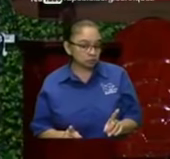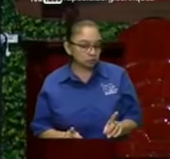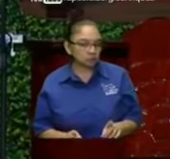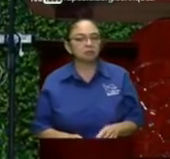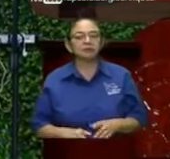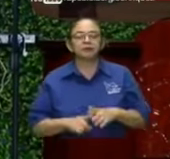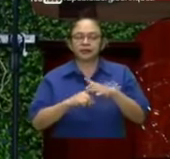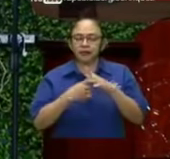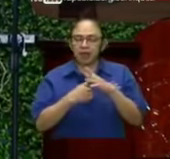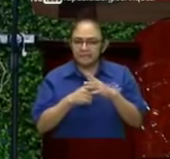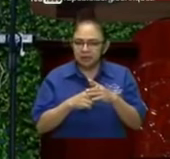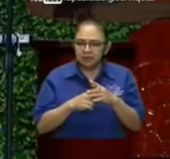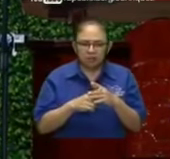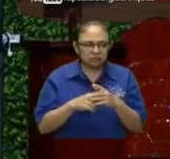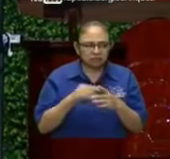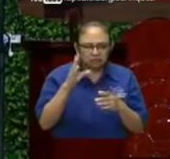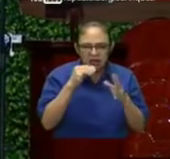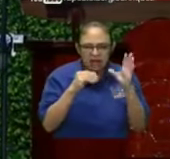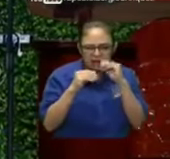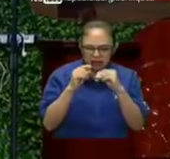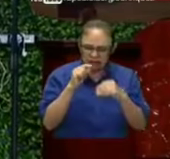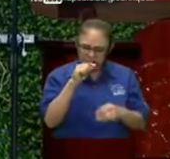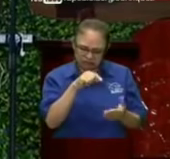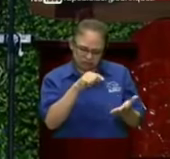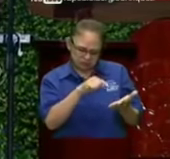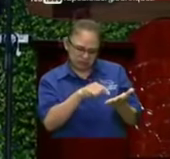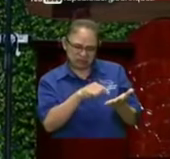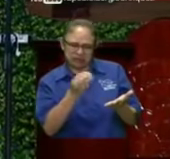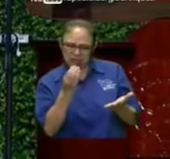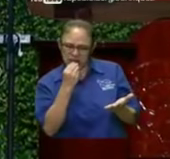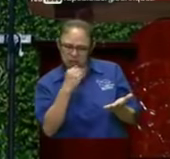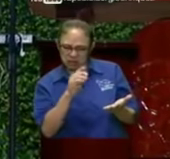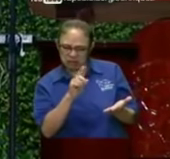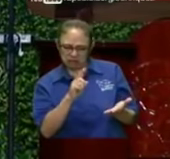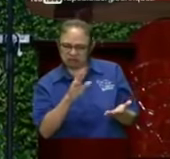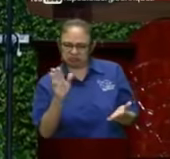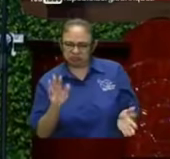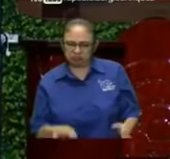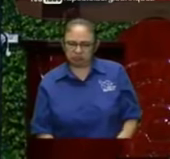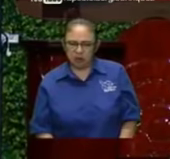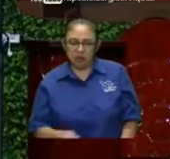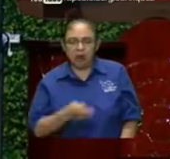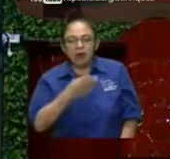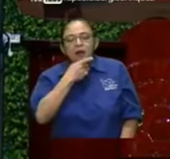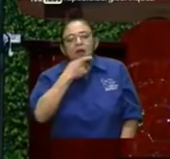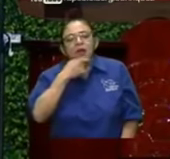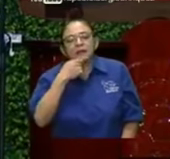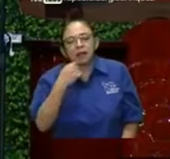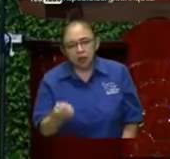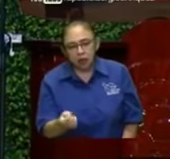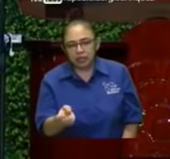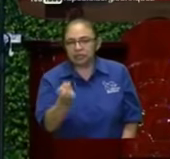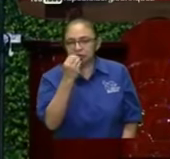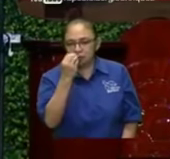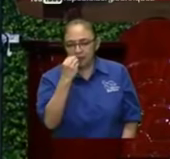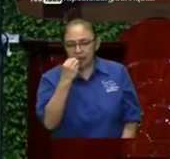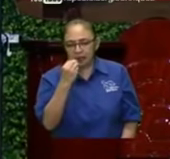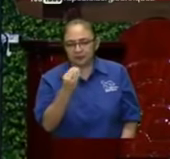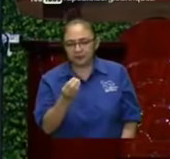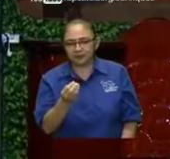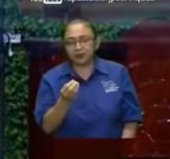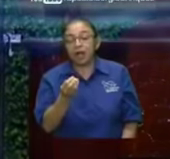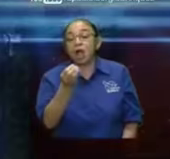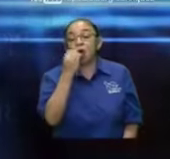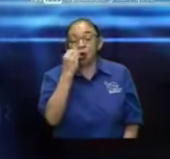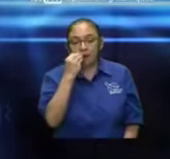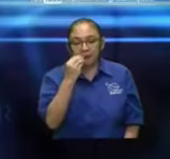alegar. Y esta comida, y entonces empezaron. No, miren, ¿saben qué? Lo mejor es comer comida terrenal. Y